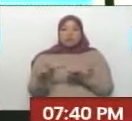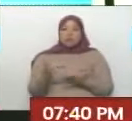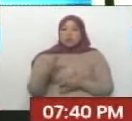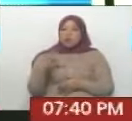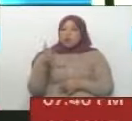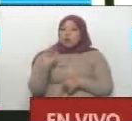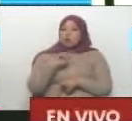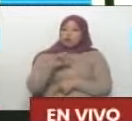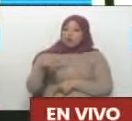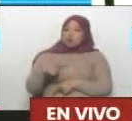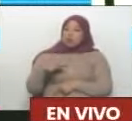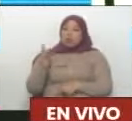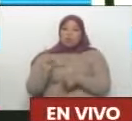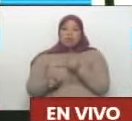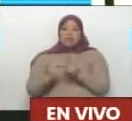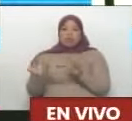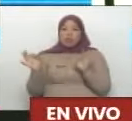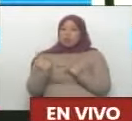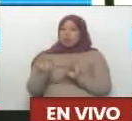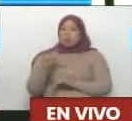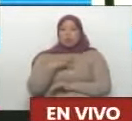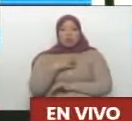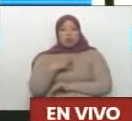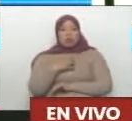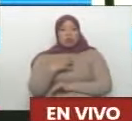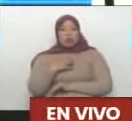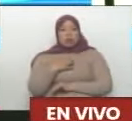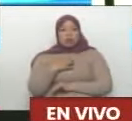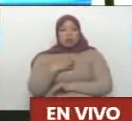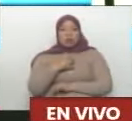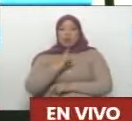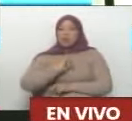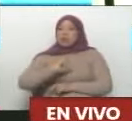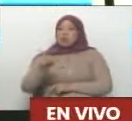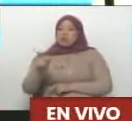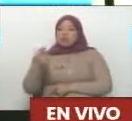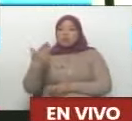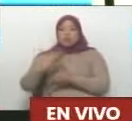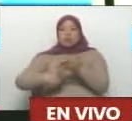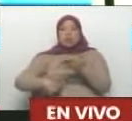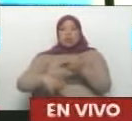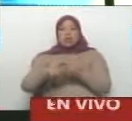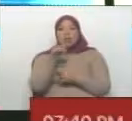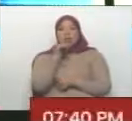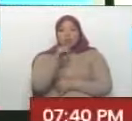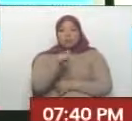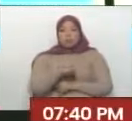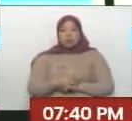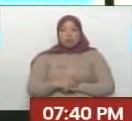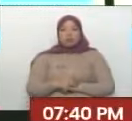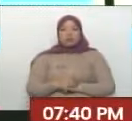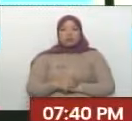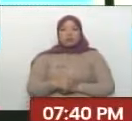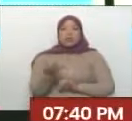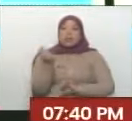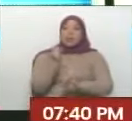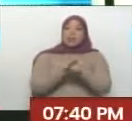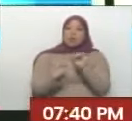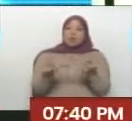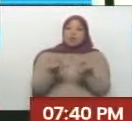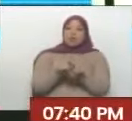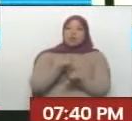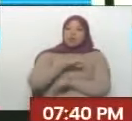podemos depender de los gringos, para nada. Ni de licencia, ni de sanciones. Nosotros tenemos que depender